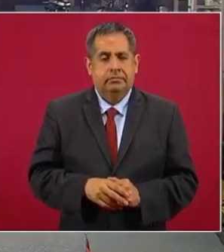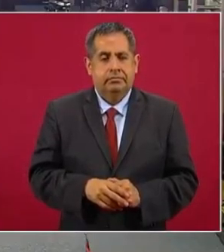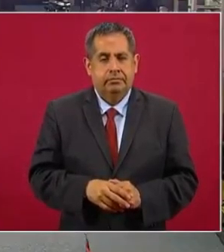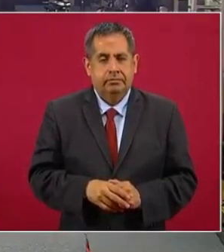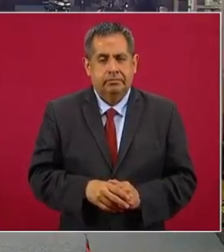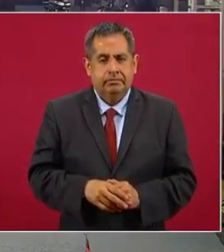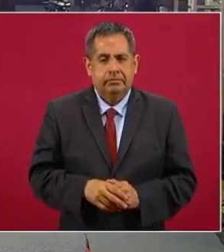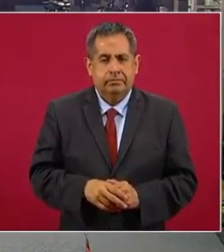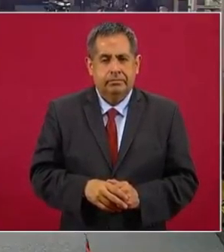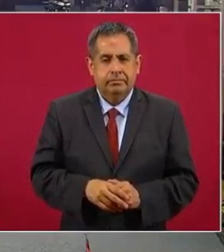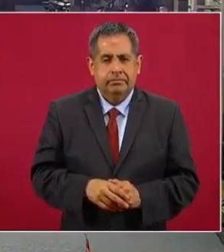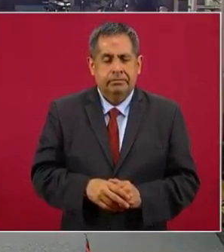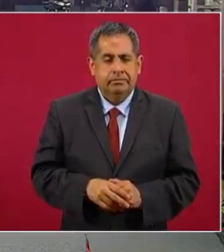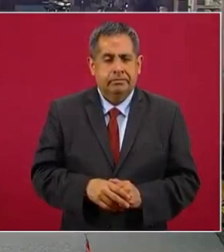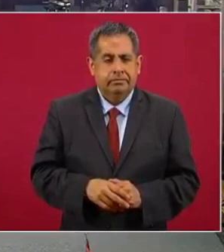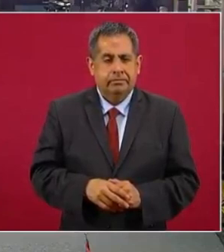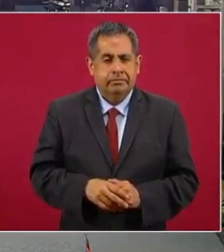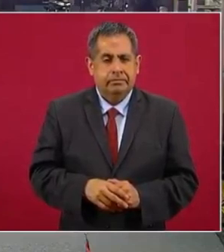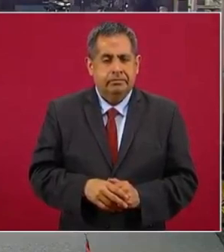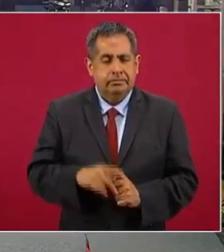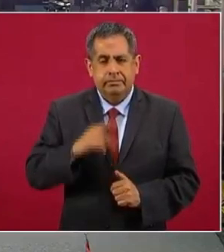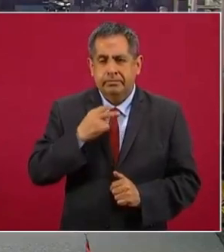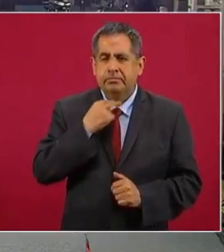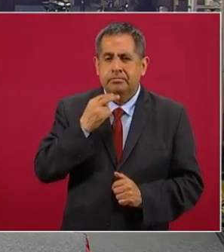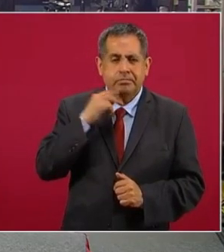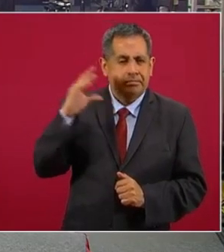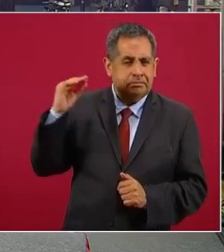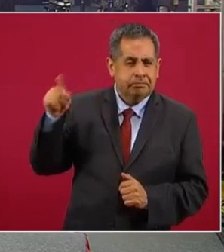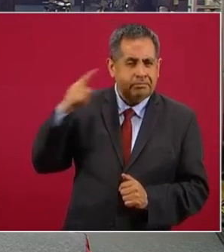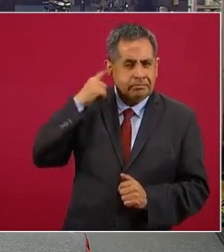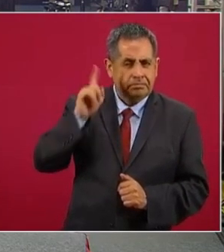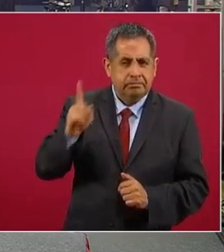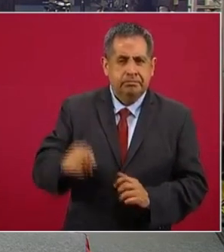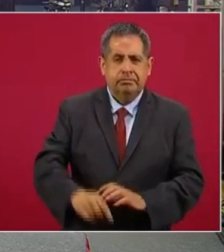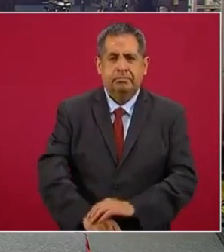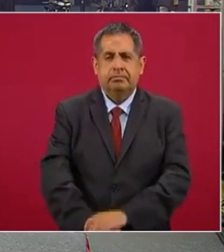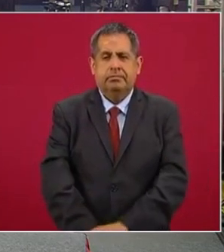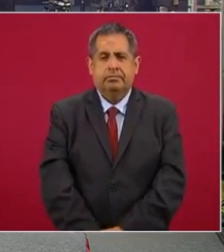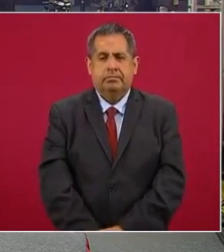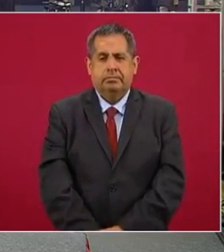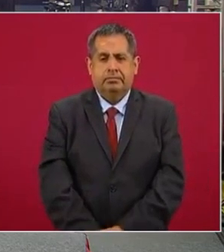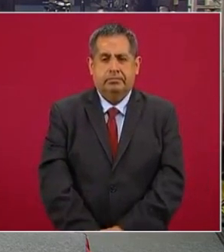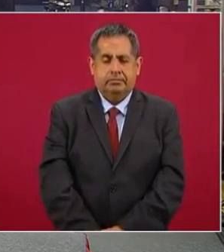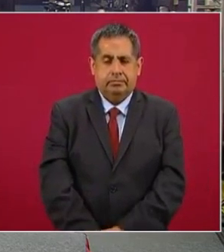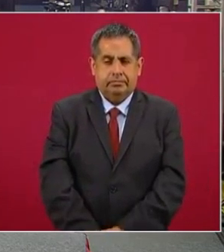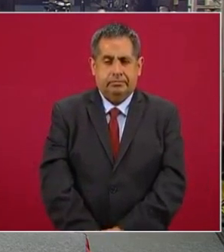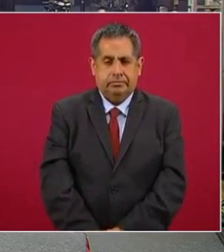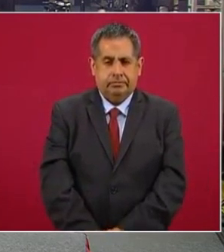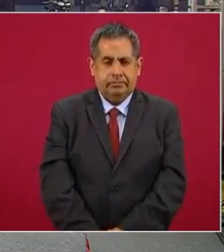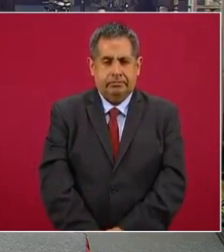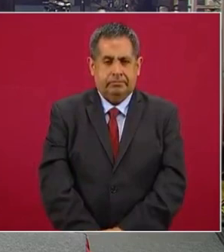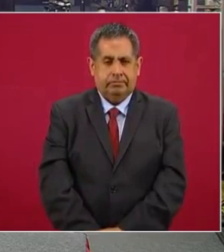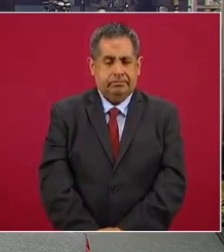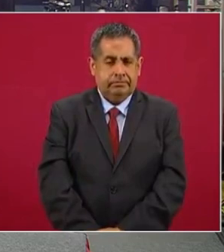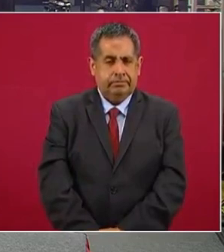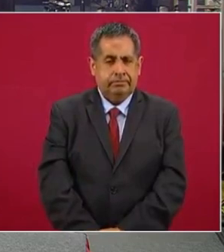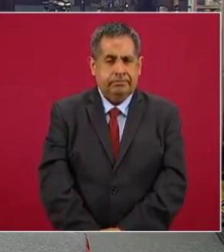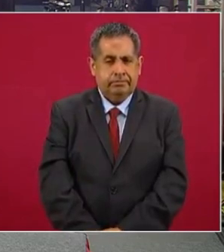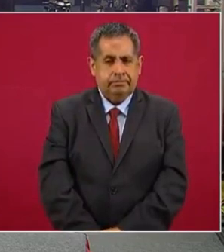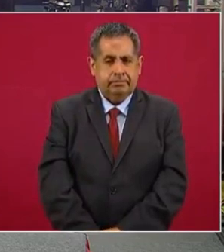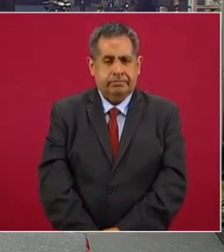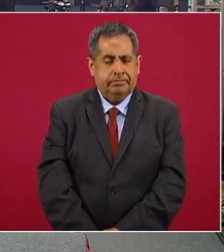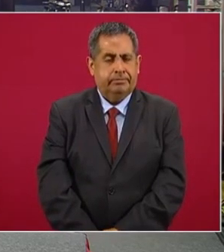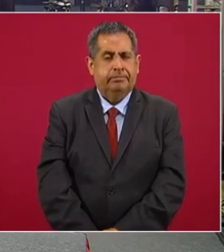Tengo de allá, señor presidente, a reclamar porque también dos compañeros periodistas resultaron baleados. Sí. Y fue